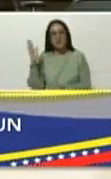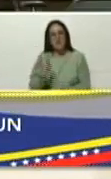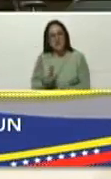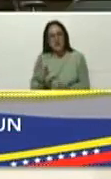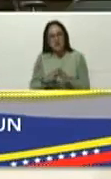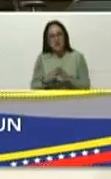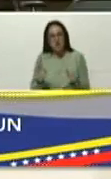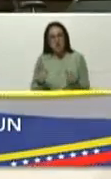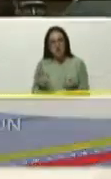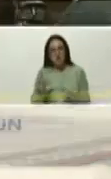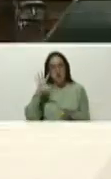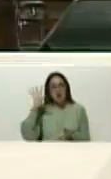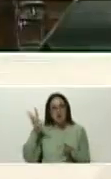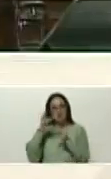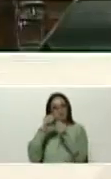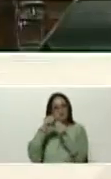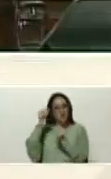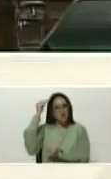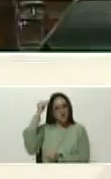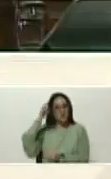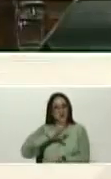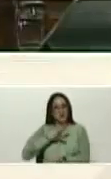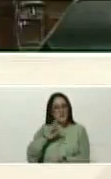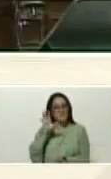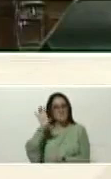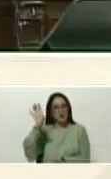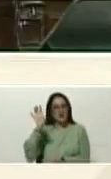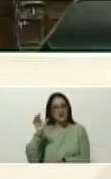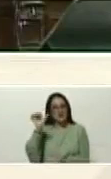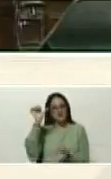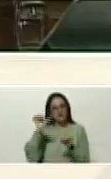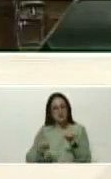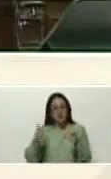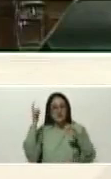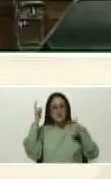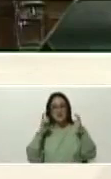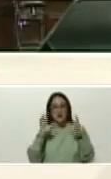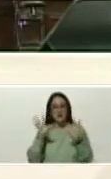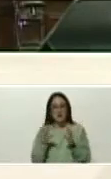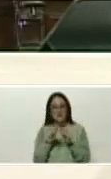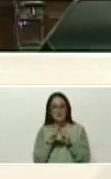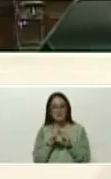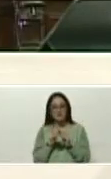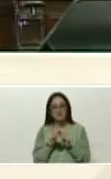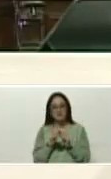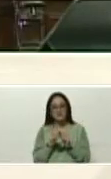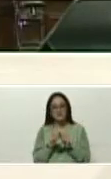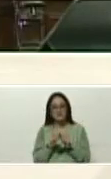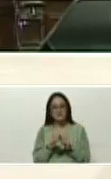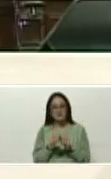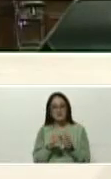todo nuestro concepto de patria. Chávez habla de la utopía concreta robinsoniana.